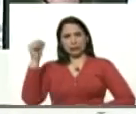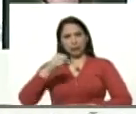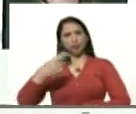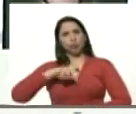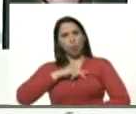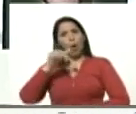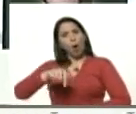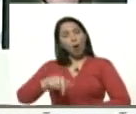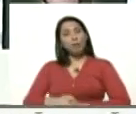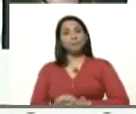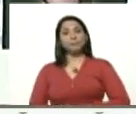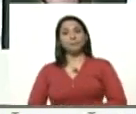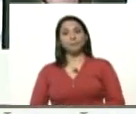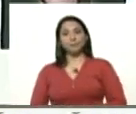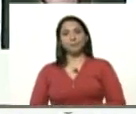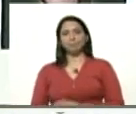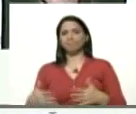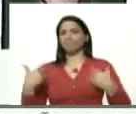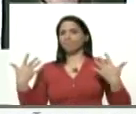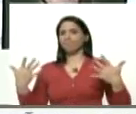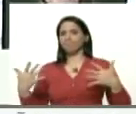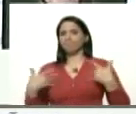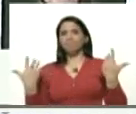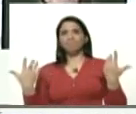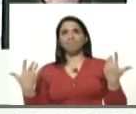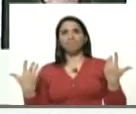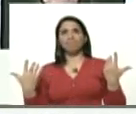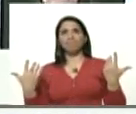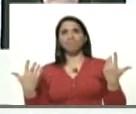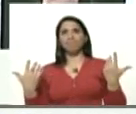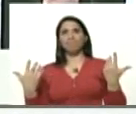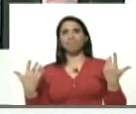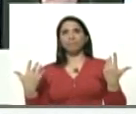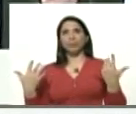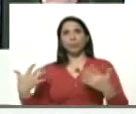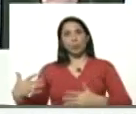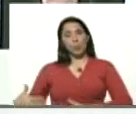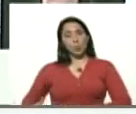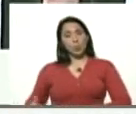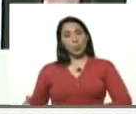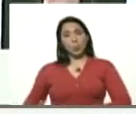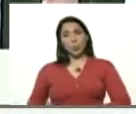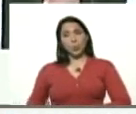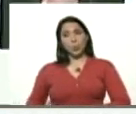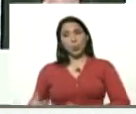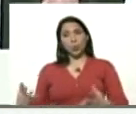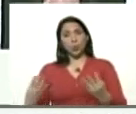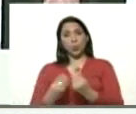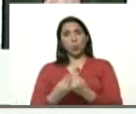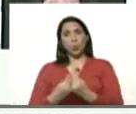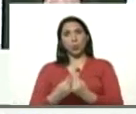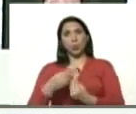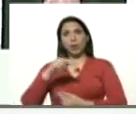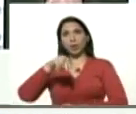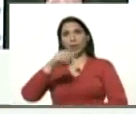hoy muy contentos e enhumorados con Aquiles Nazoa,